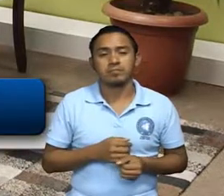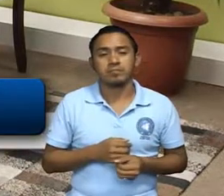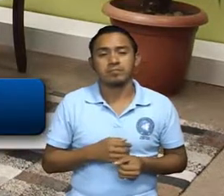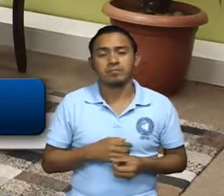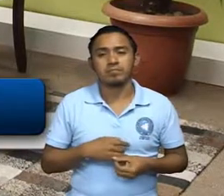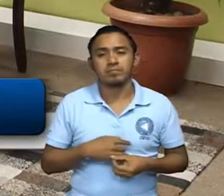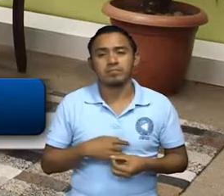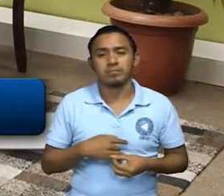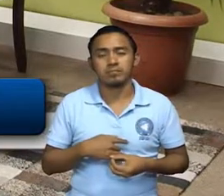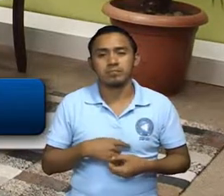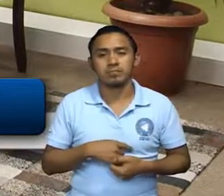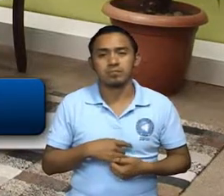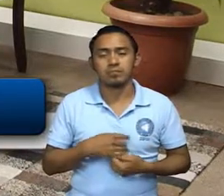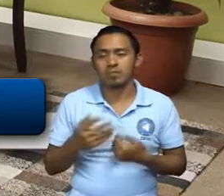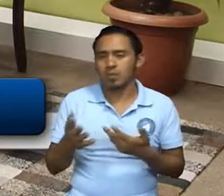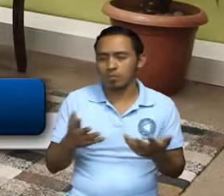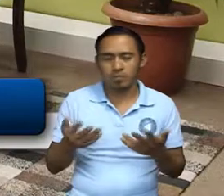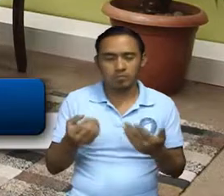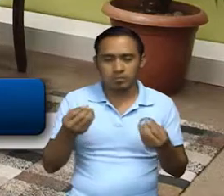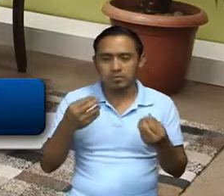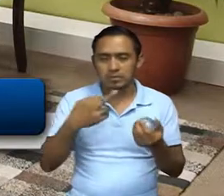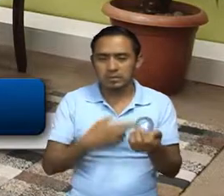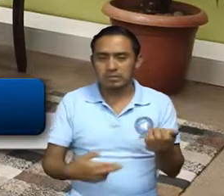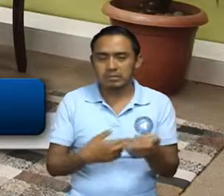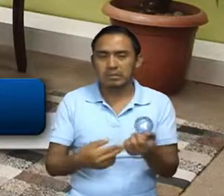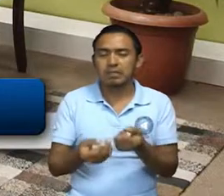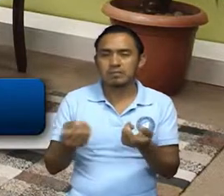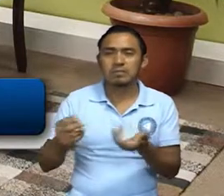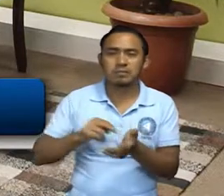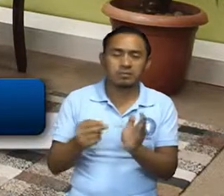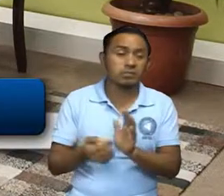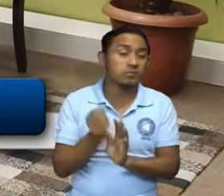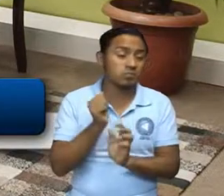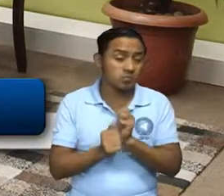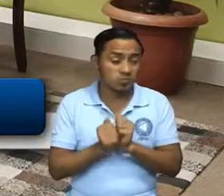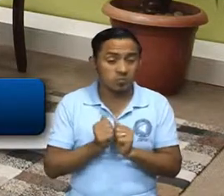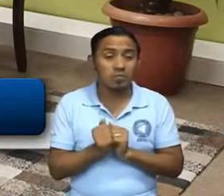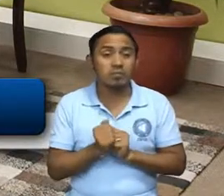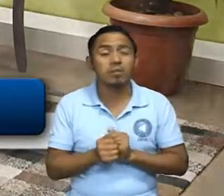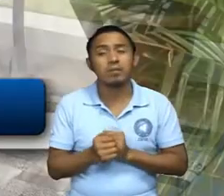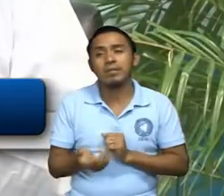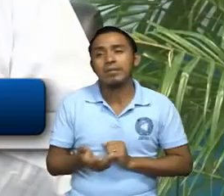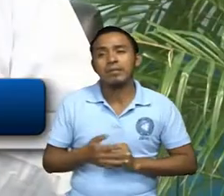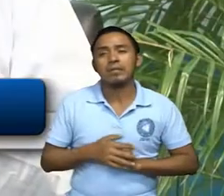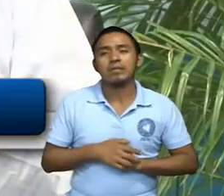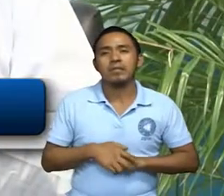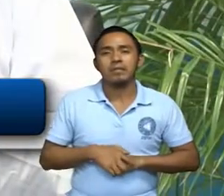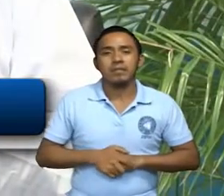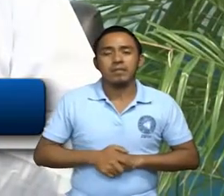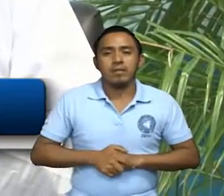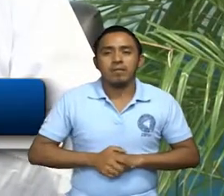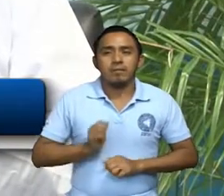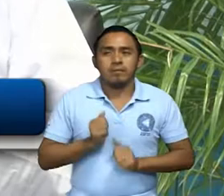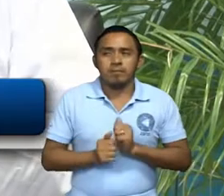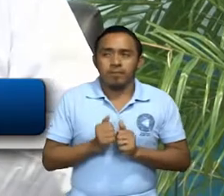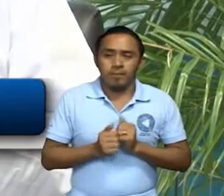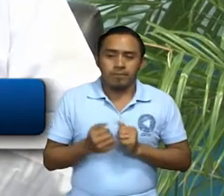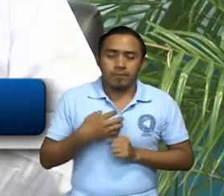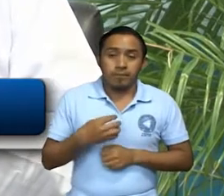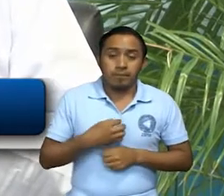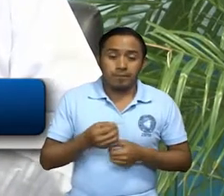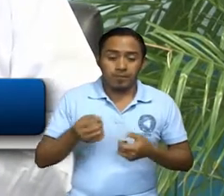por ejemplo son sin causa aparente, son por problemas vasculares. Por ejemplo, personas que tienen trastornos de la